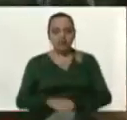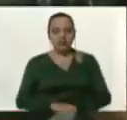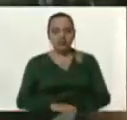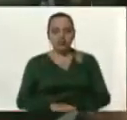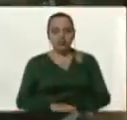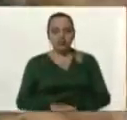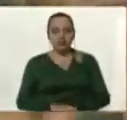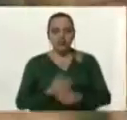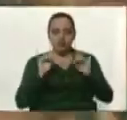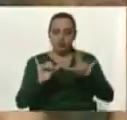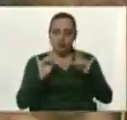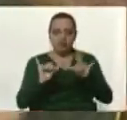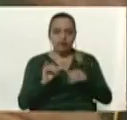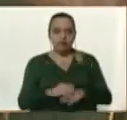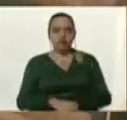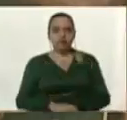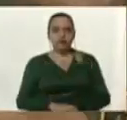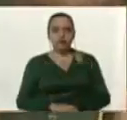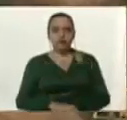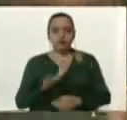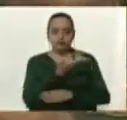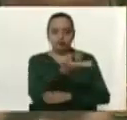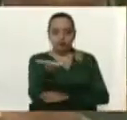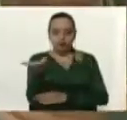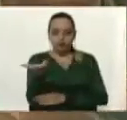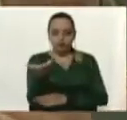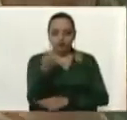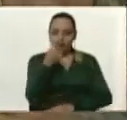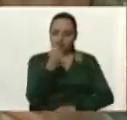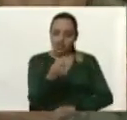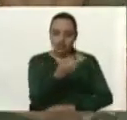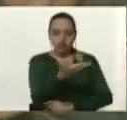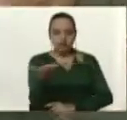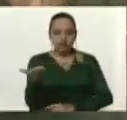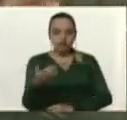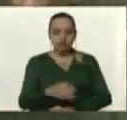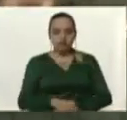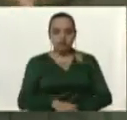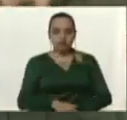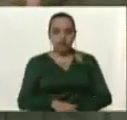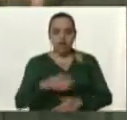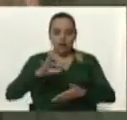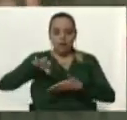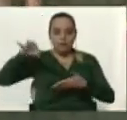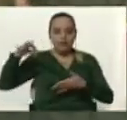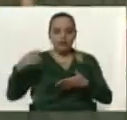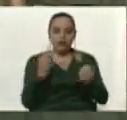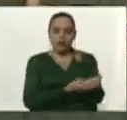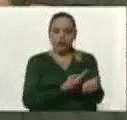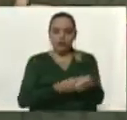Por eso, les expreso a ustedes mi espíritu de hermandad,